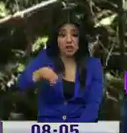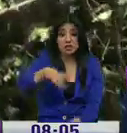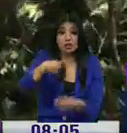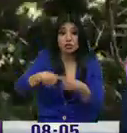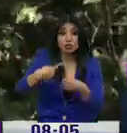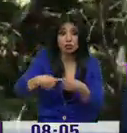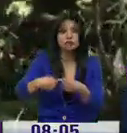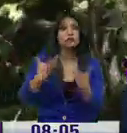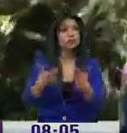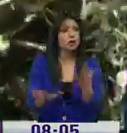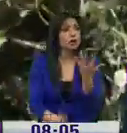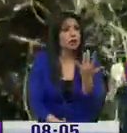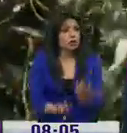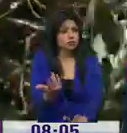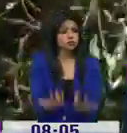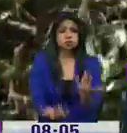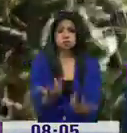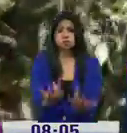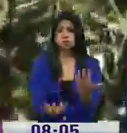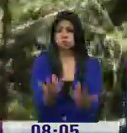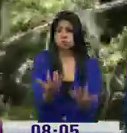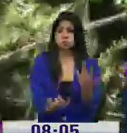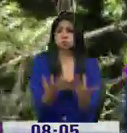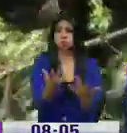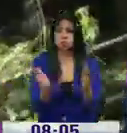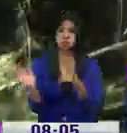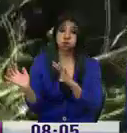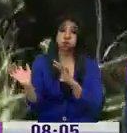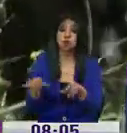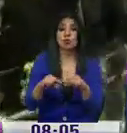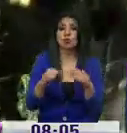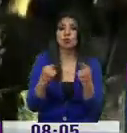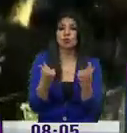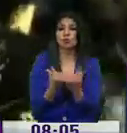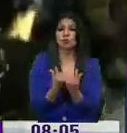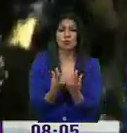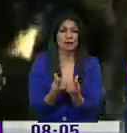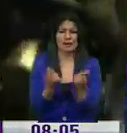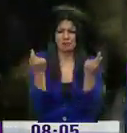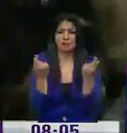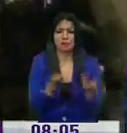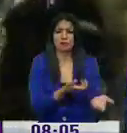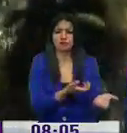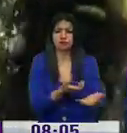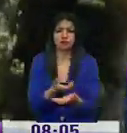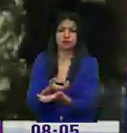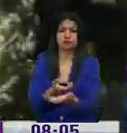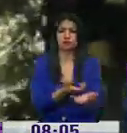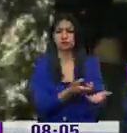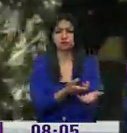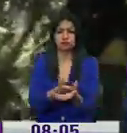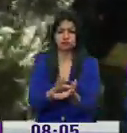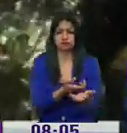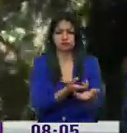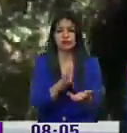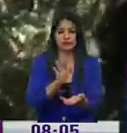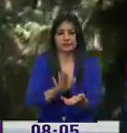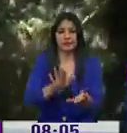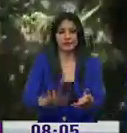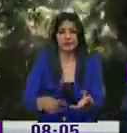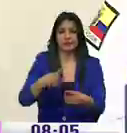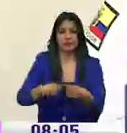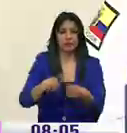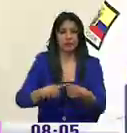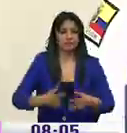Quito, se ha registrado un incendio que ha movilizado a las brigadas de respuesta a incendios forestales del Cuerpo de Bomberos de